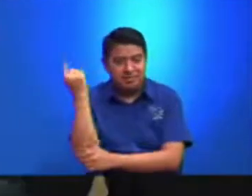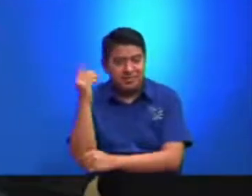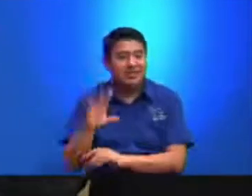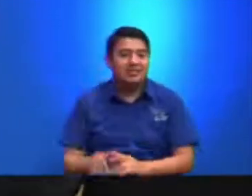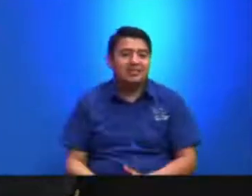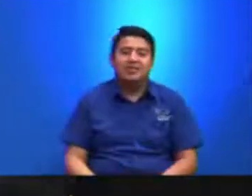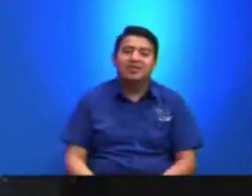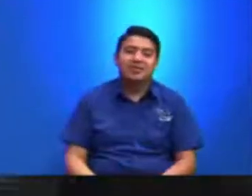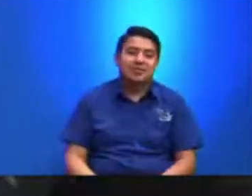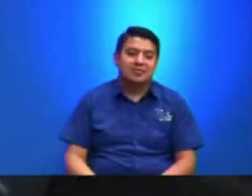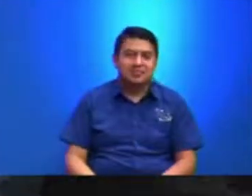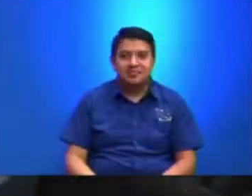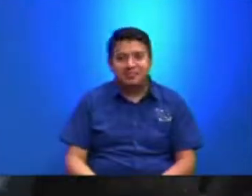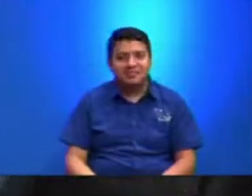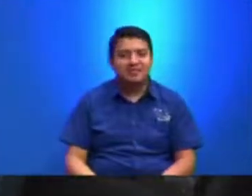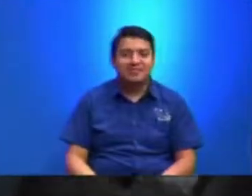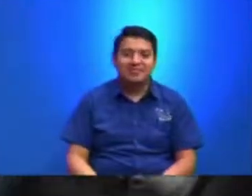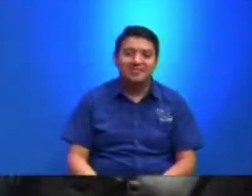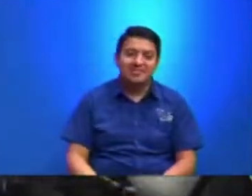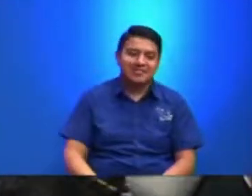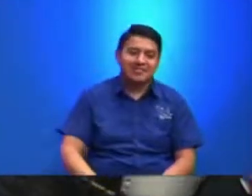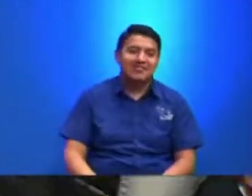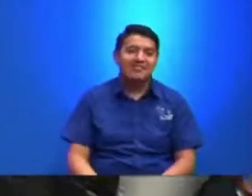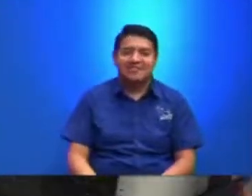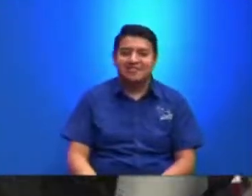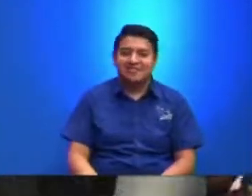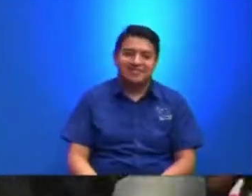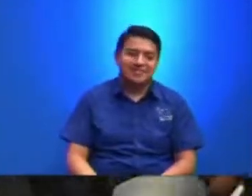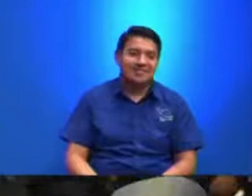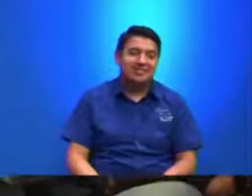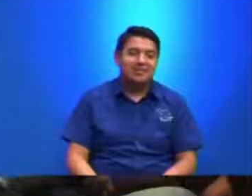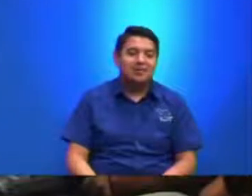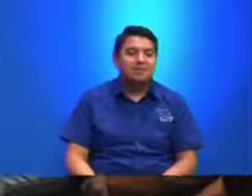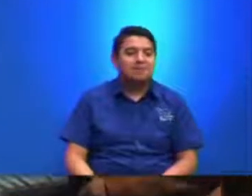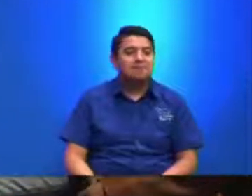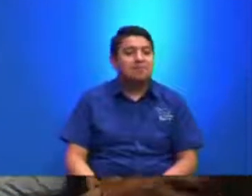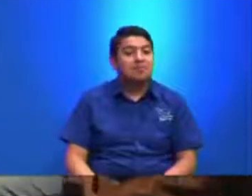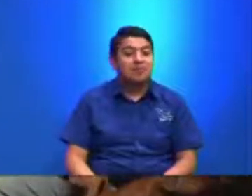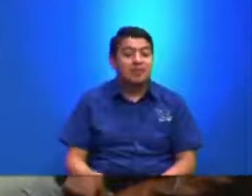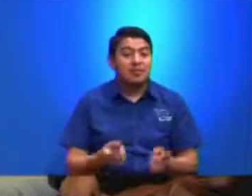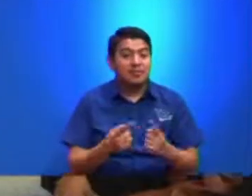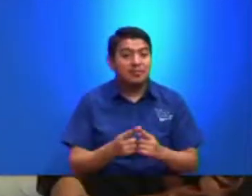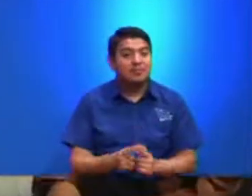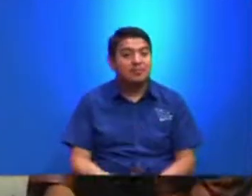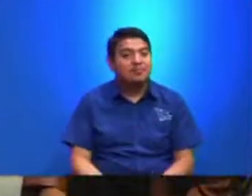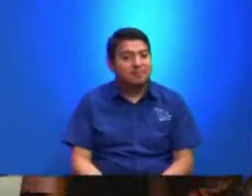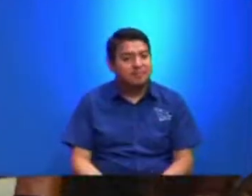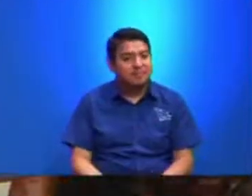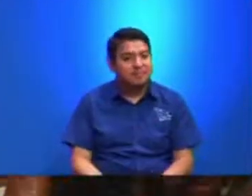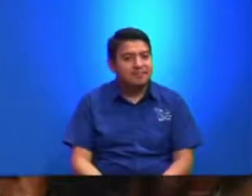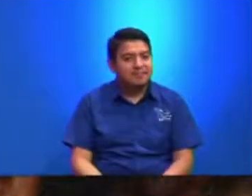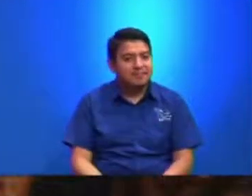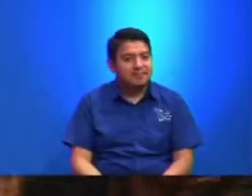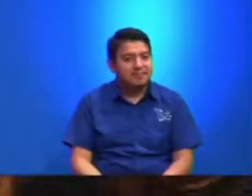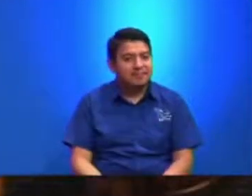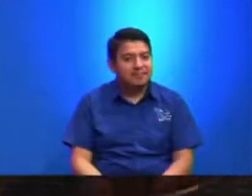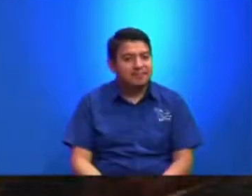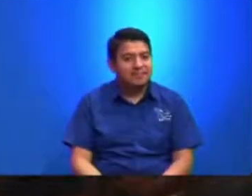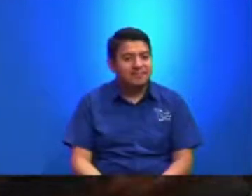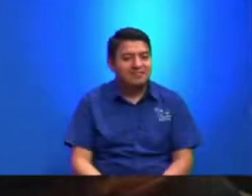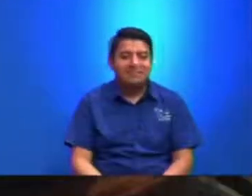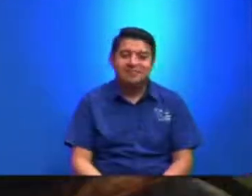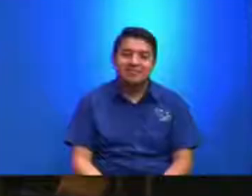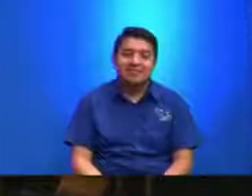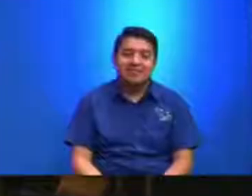atender a la gente. Bueno, volvemos a la hermana, porque tengo que seguir predicando, ya se terminó el tiempo, pero tengo todo el día todavía. No tiene